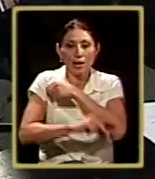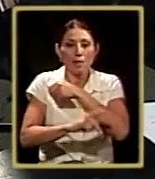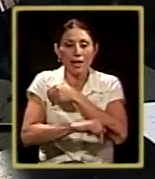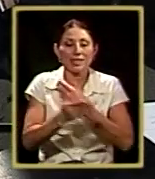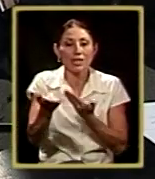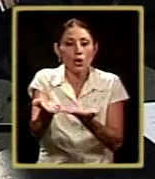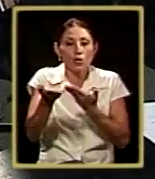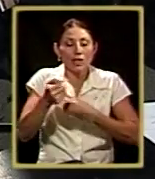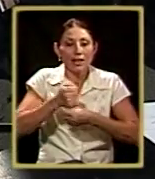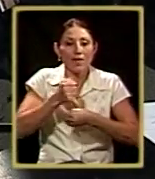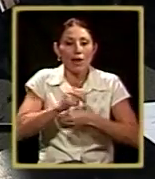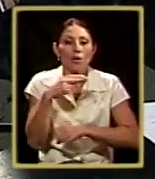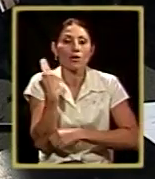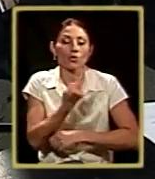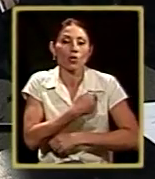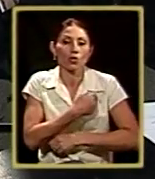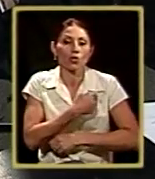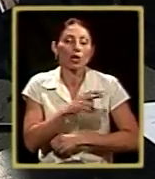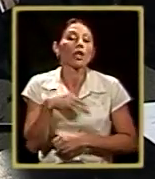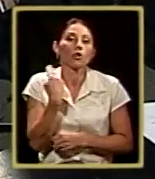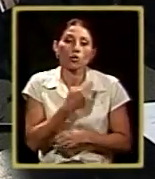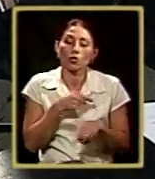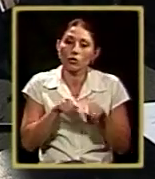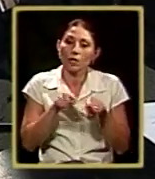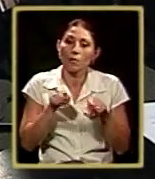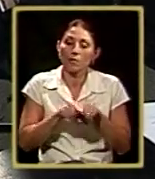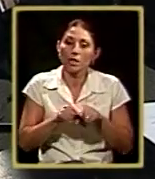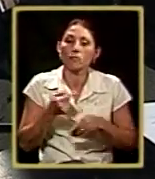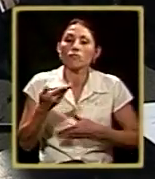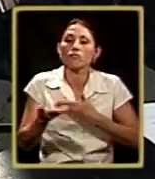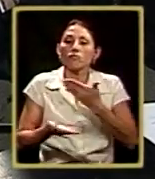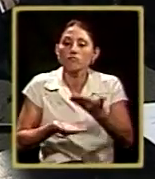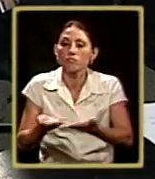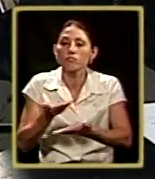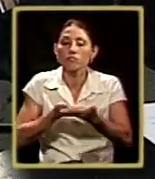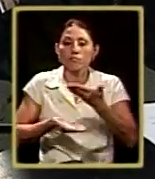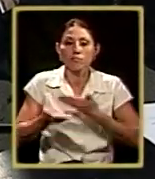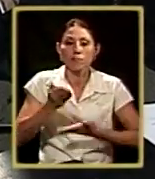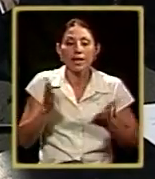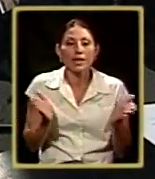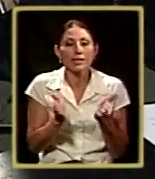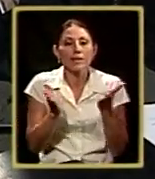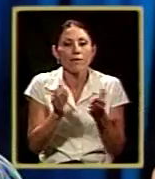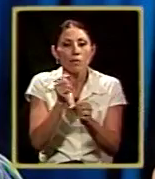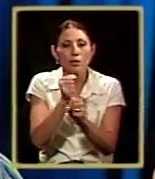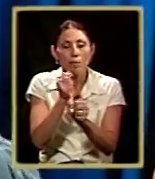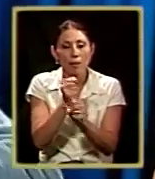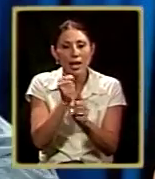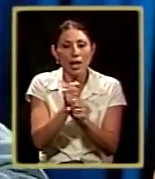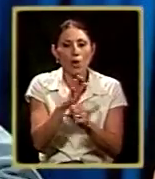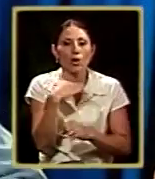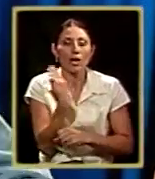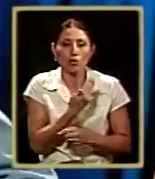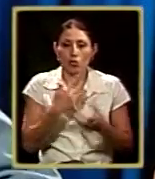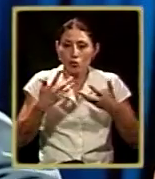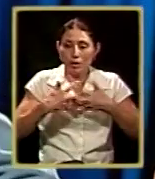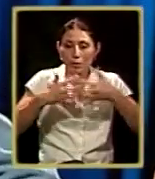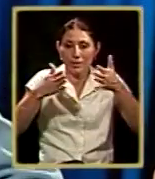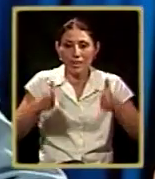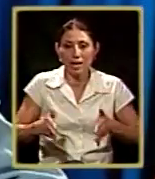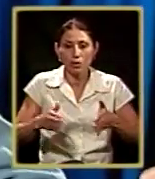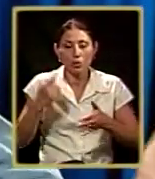que nosotros también, por nuestro lado, incentivamos el empleo, que seamos empresarios, porque ese